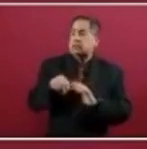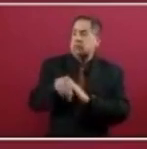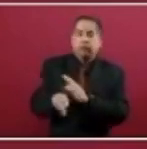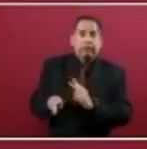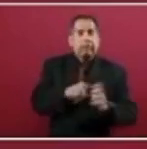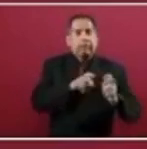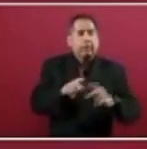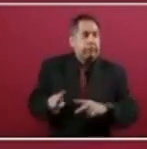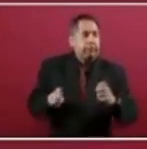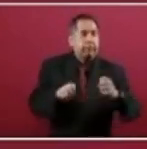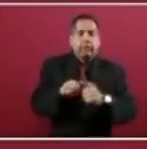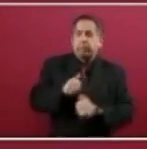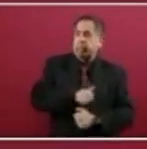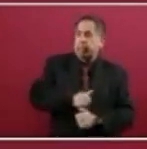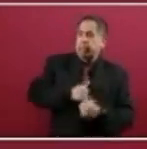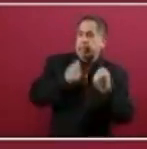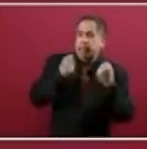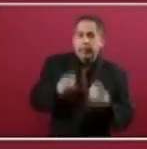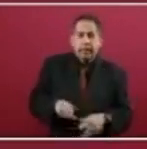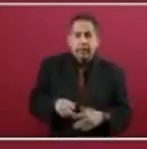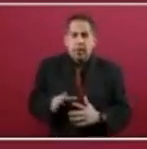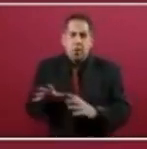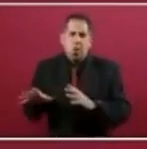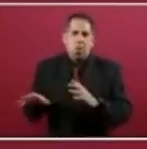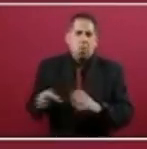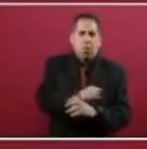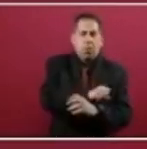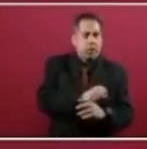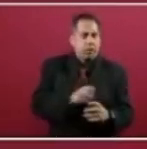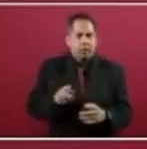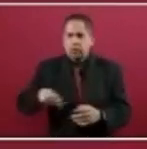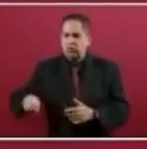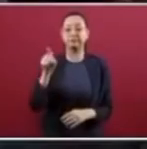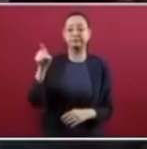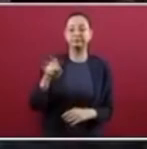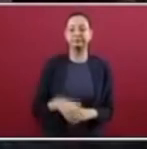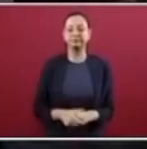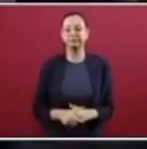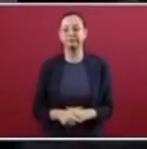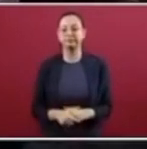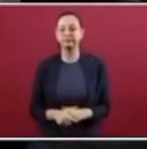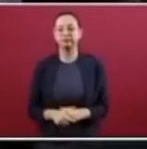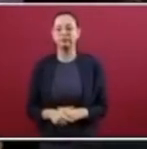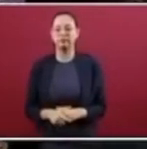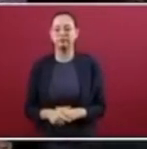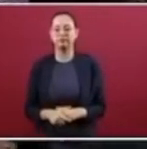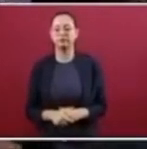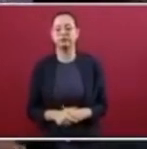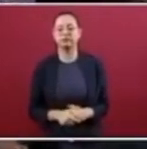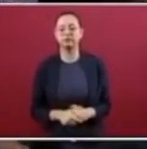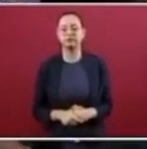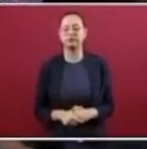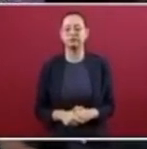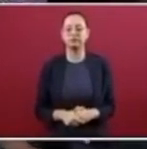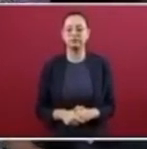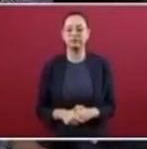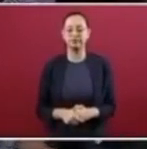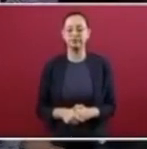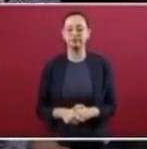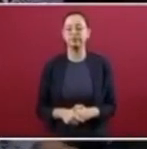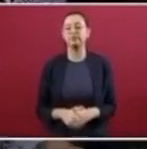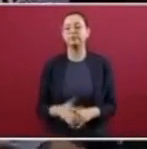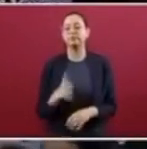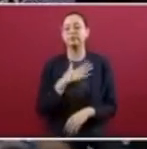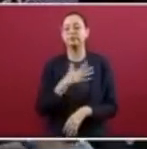a saquear a la hacienda pública. Asimismo, informó que la víspera envió al Senado de la